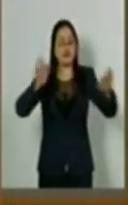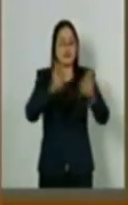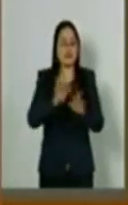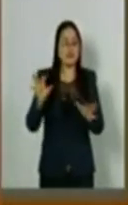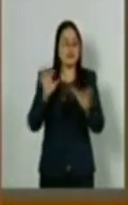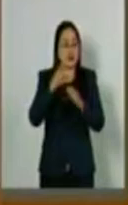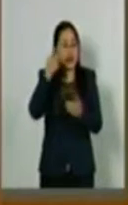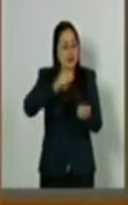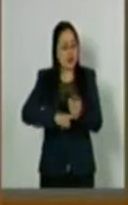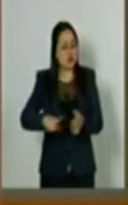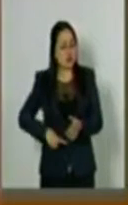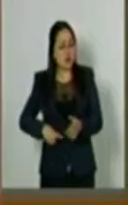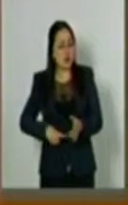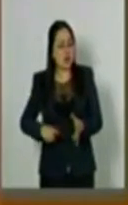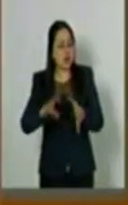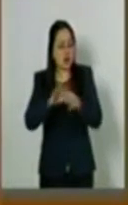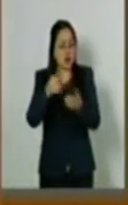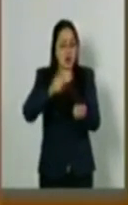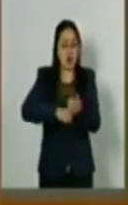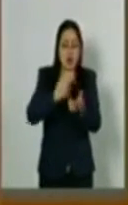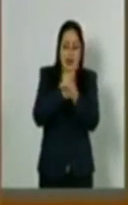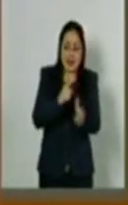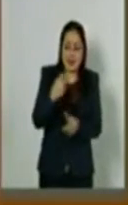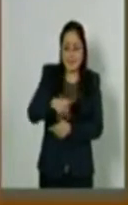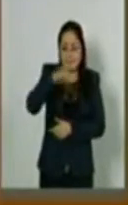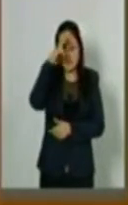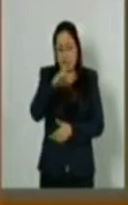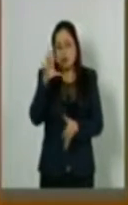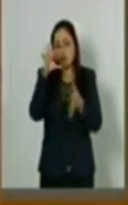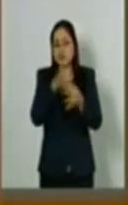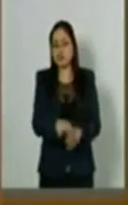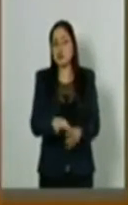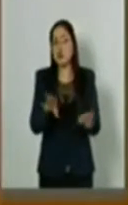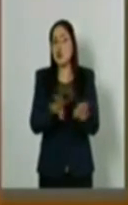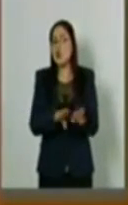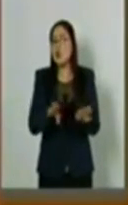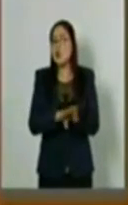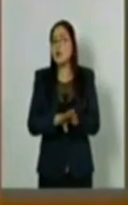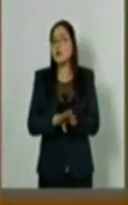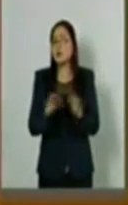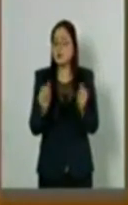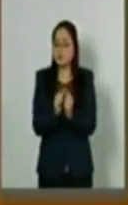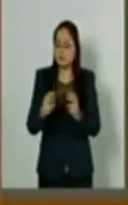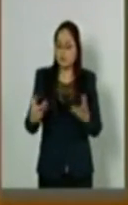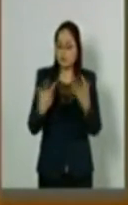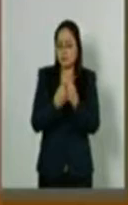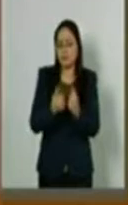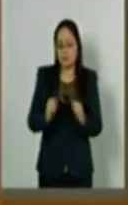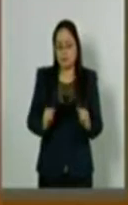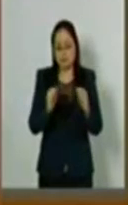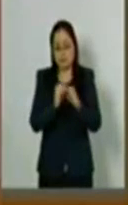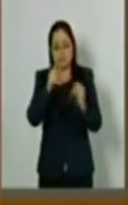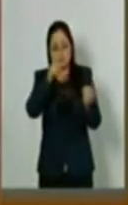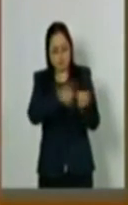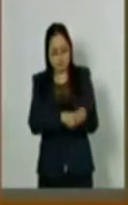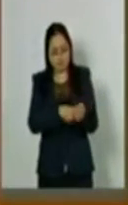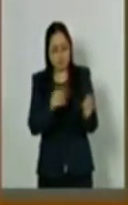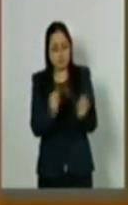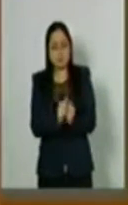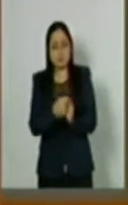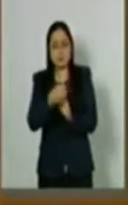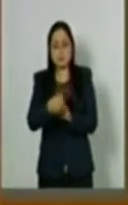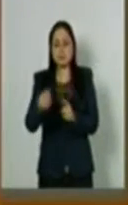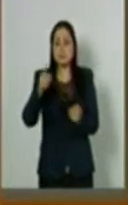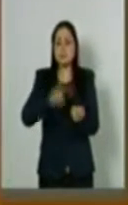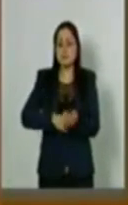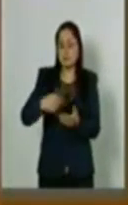parte del Estado soberano mexicano, conformado a su vez por un conjunto de instituciones que regulan la